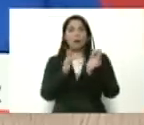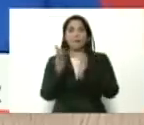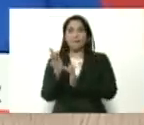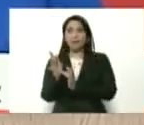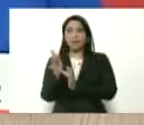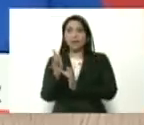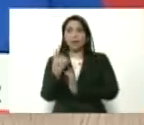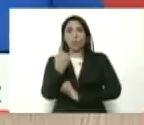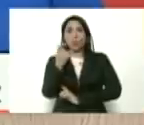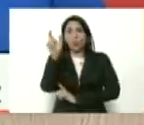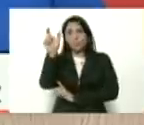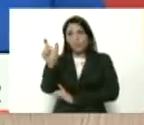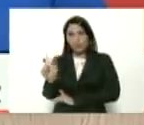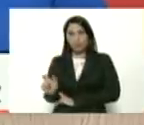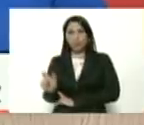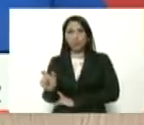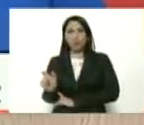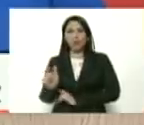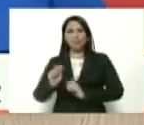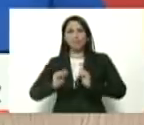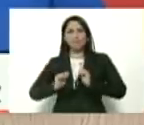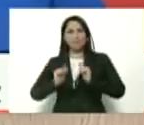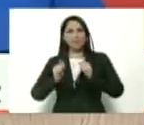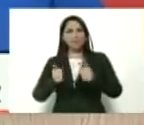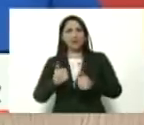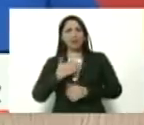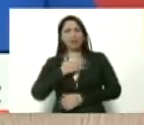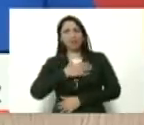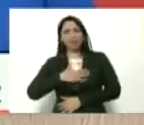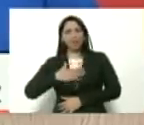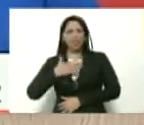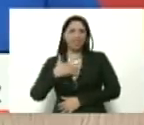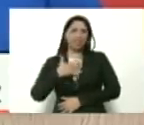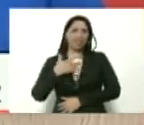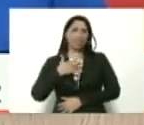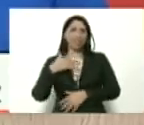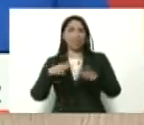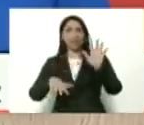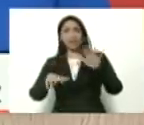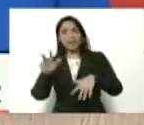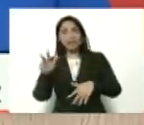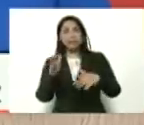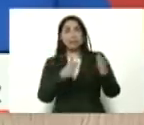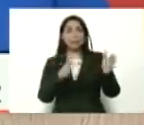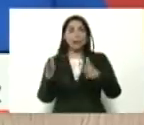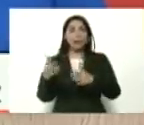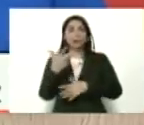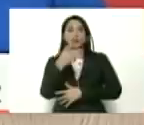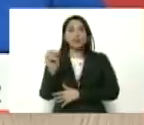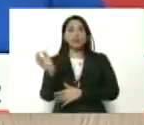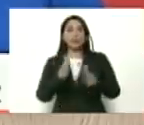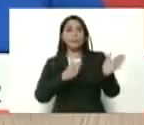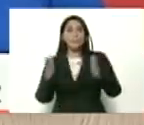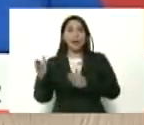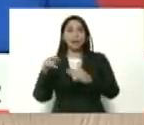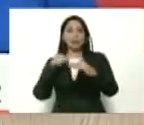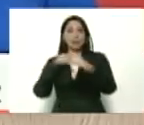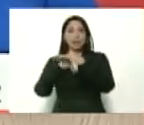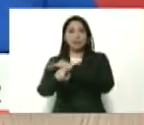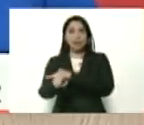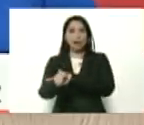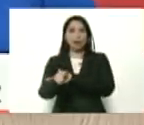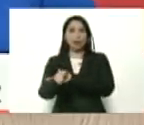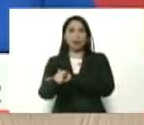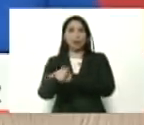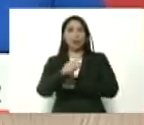una persona que había iniciado sus síntomas el 13 de marzo. El 30 de marzo fue ingresado a